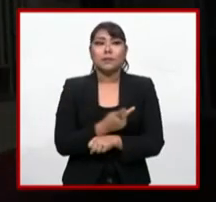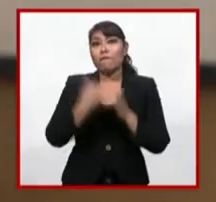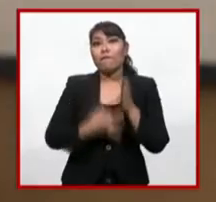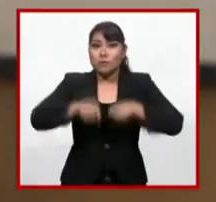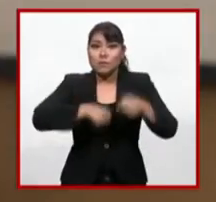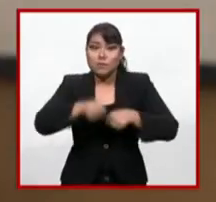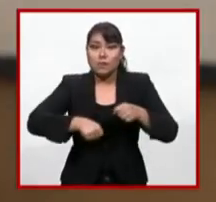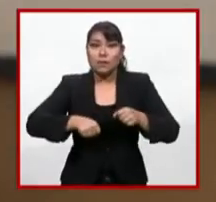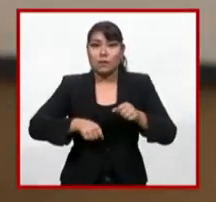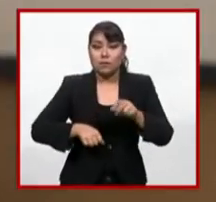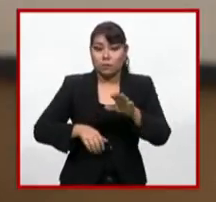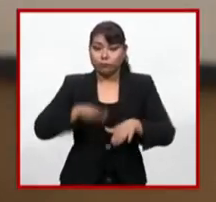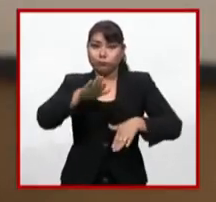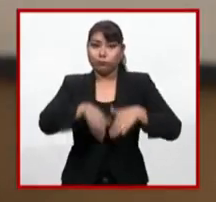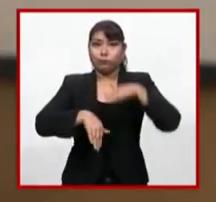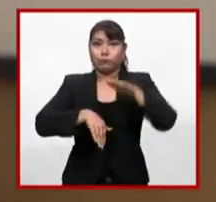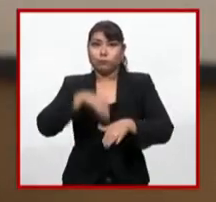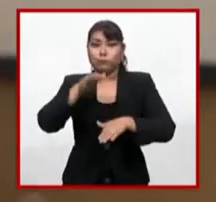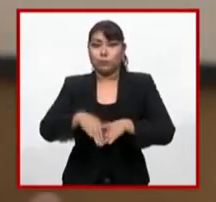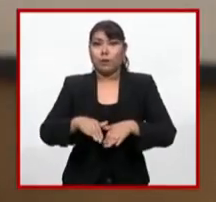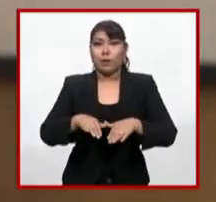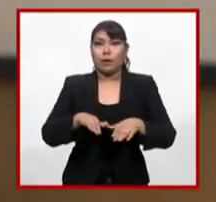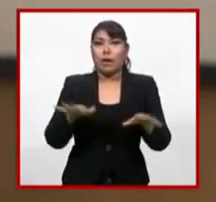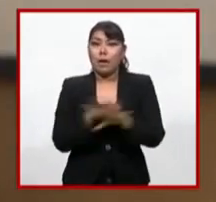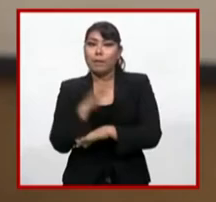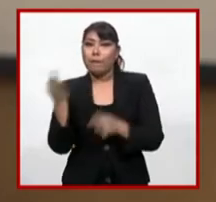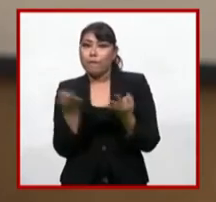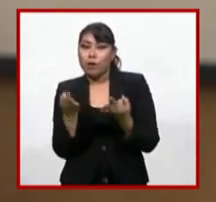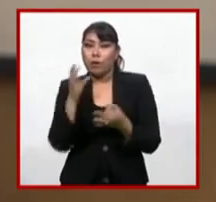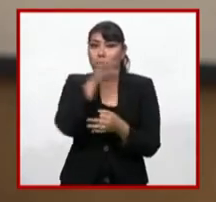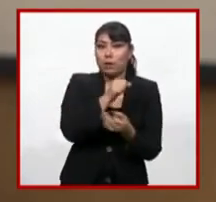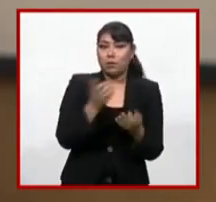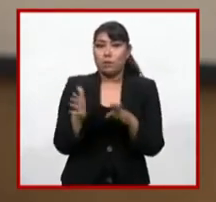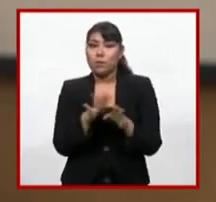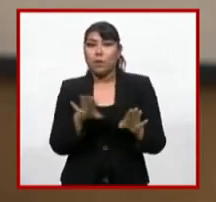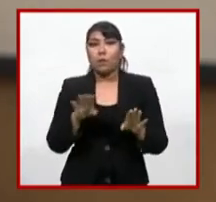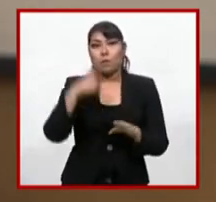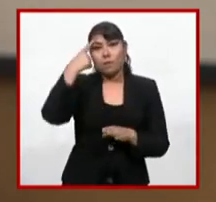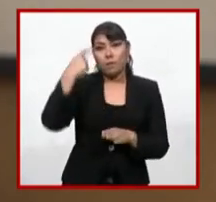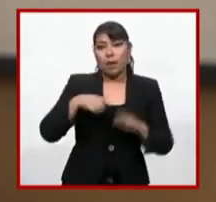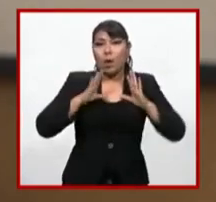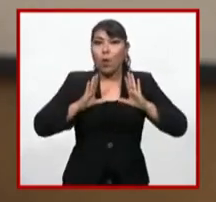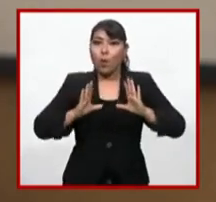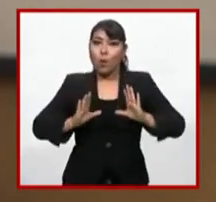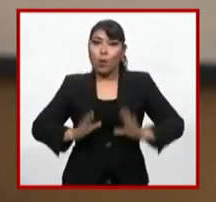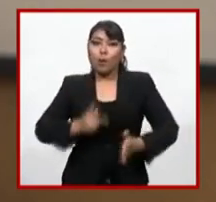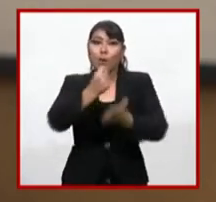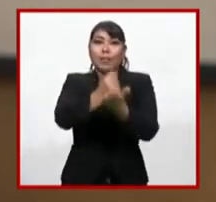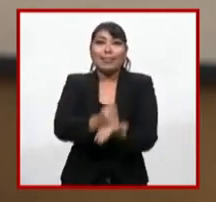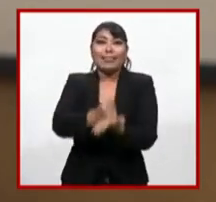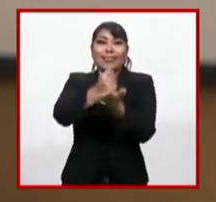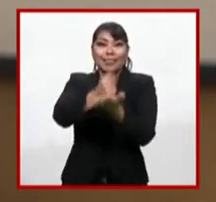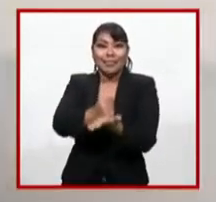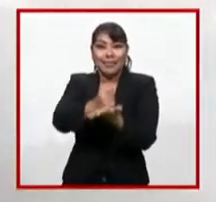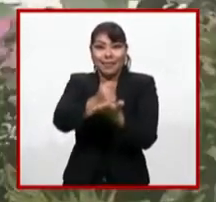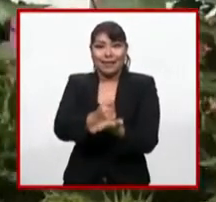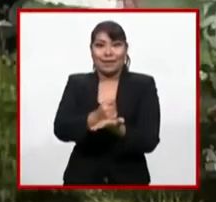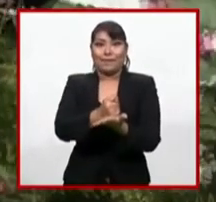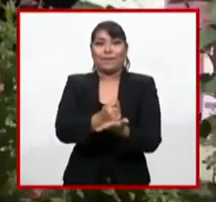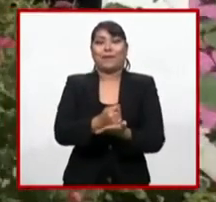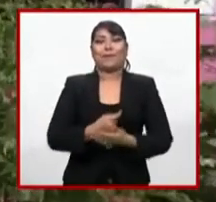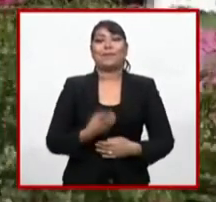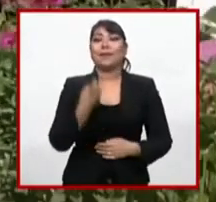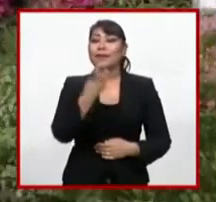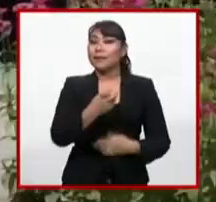pero estas lavadoras, compresores fríos y calientes, parafineros, barras suecas, pero sobre todo, dignificamos la rehabilitación de las